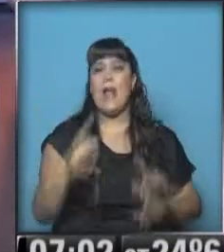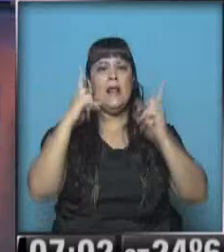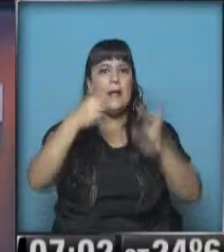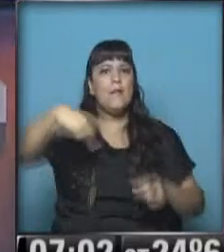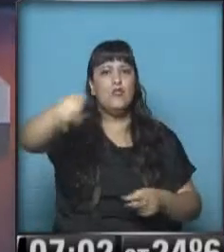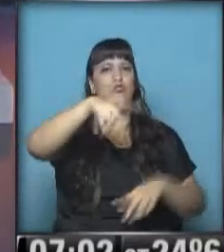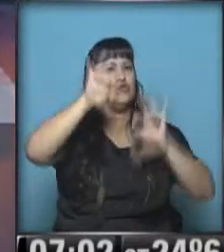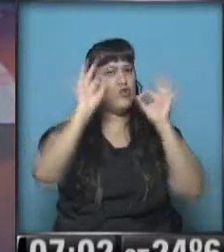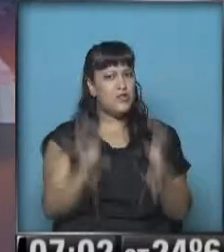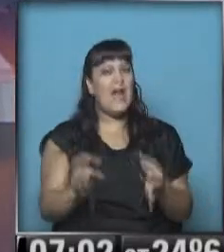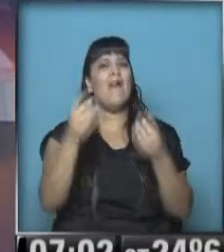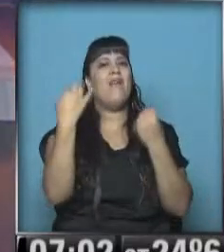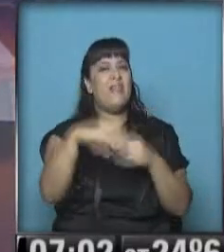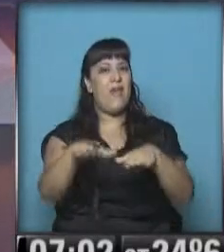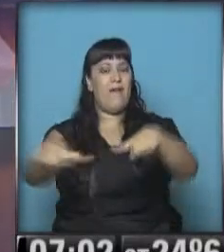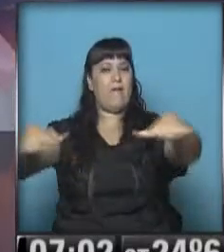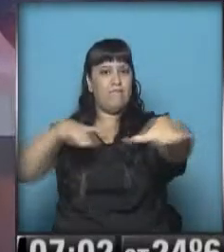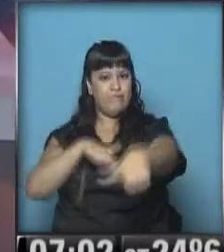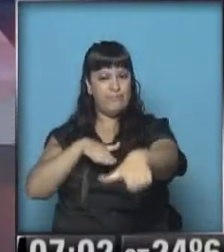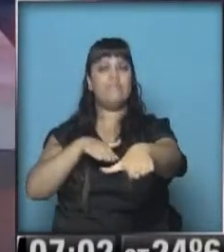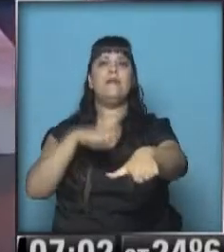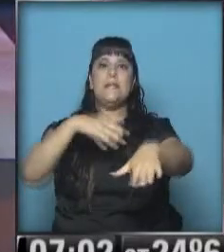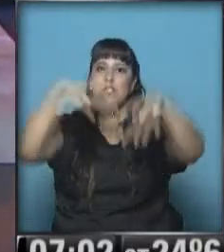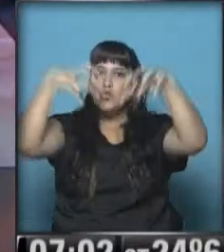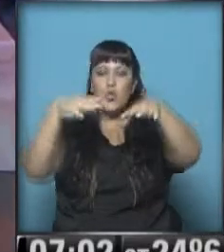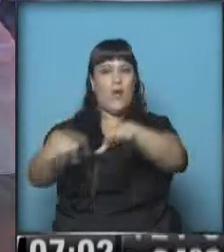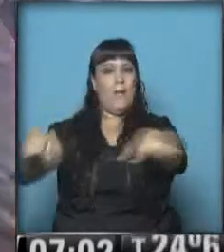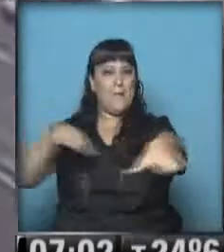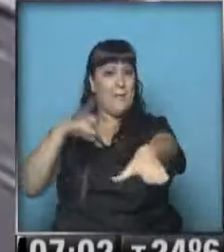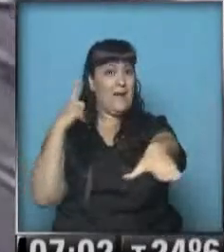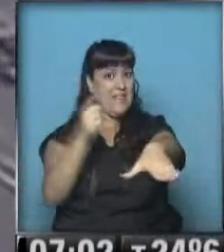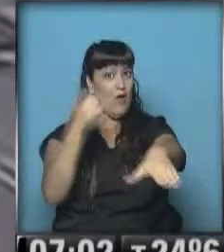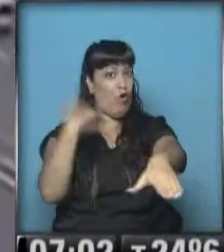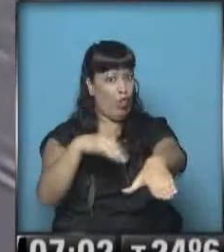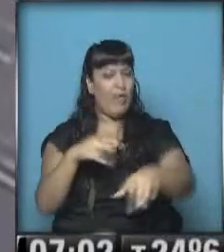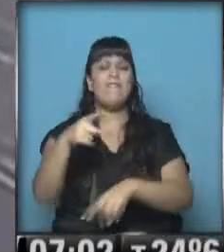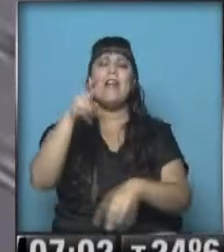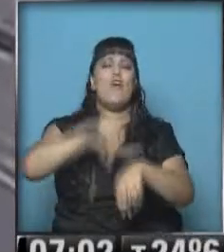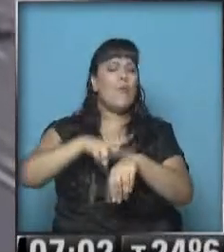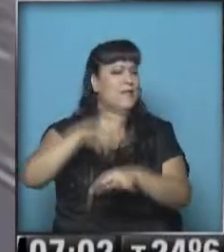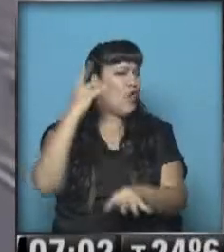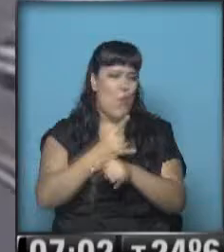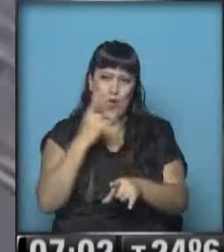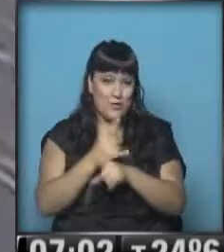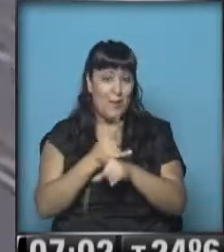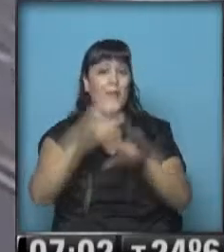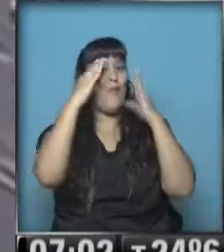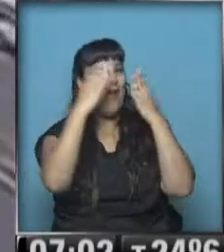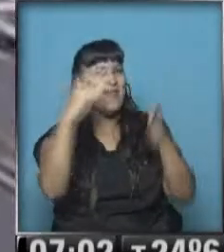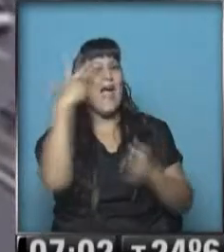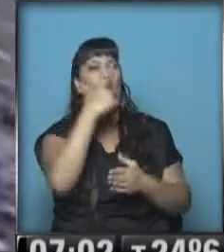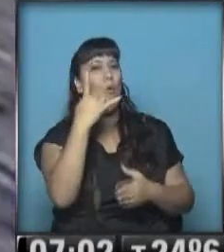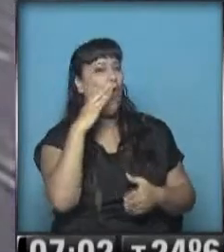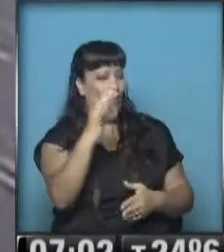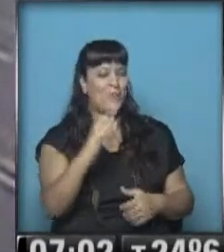cuenta la distancia de frenado, si empieza el agua. Bueno, Hugo Palamara, las recomendaciones de siempre. Buen día para vos. Buen día,